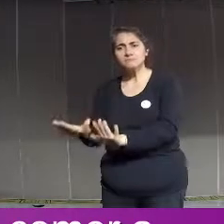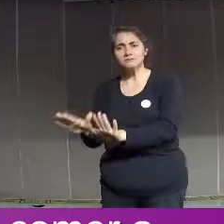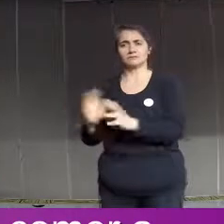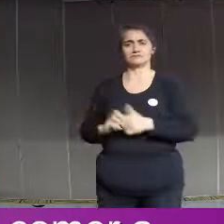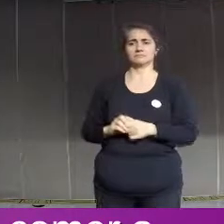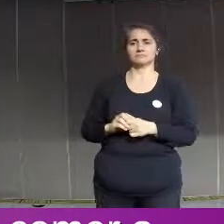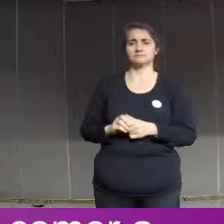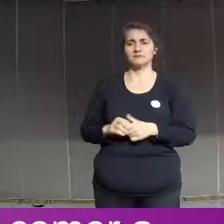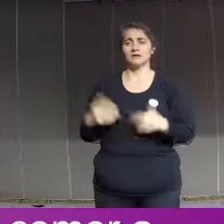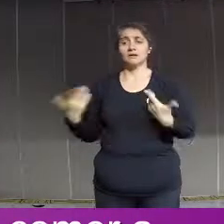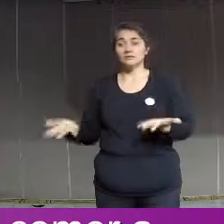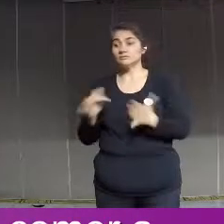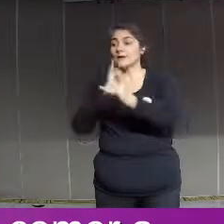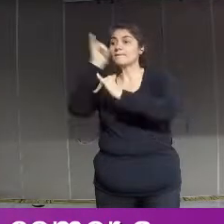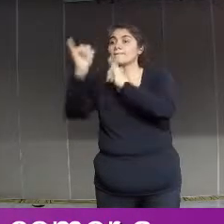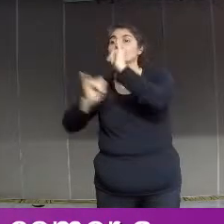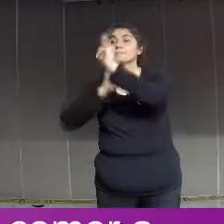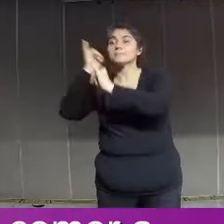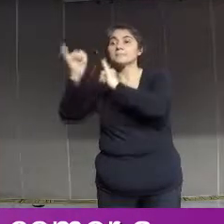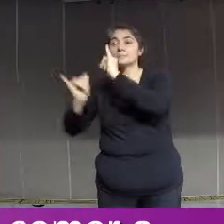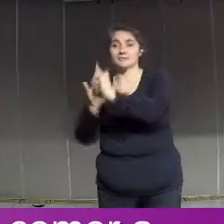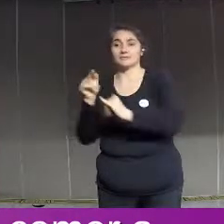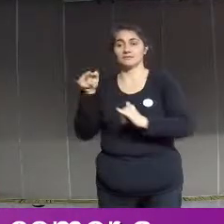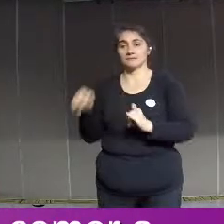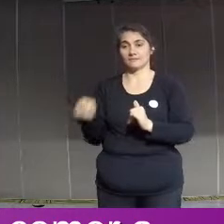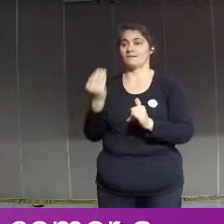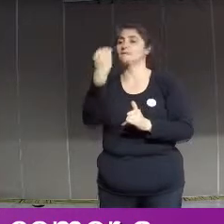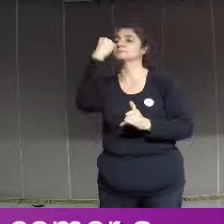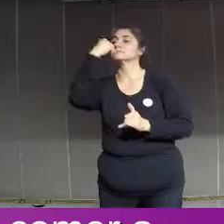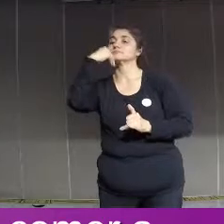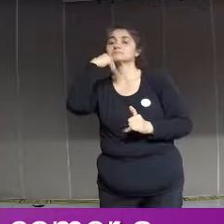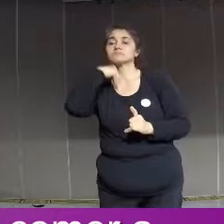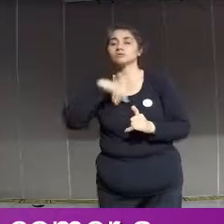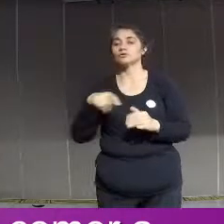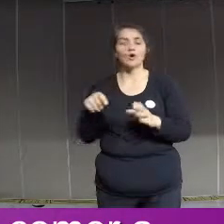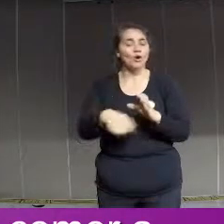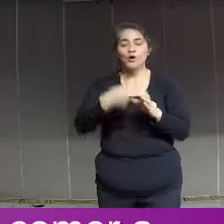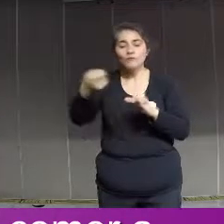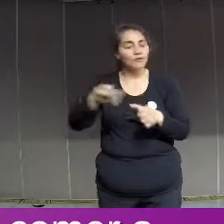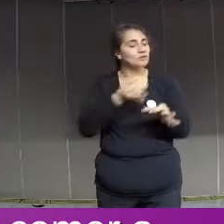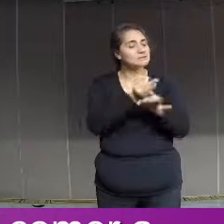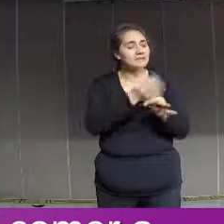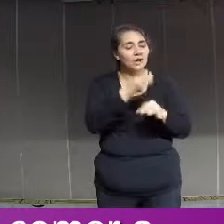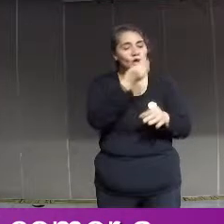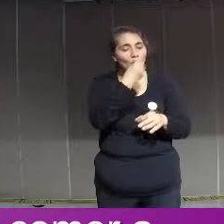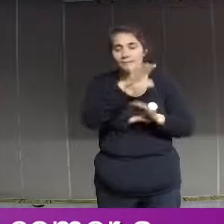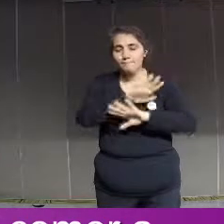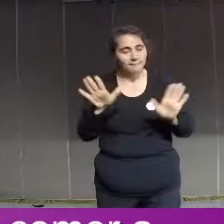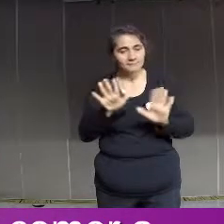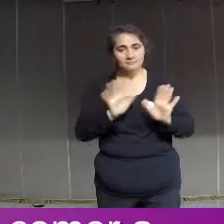explica por qué, si uno no explica qué está pasando por dentro y le dice, no, le tenés que dar de comer así porque le tenés que dar a comer así, no